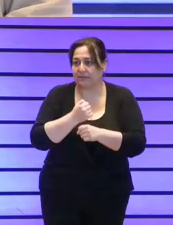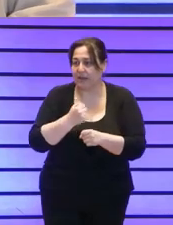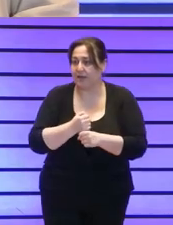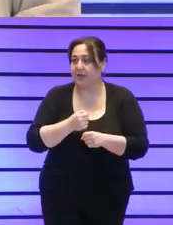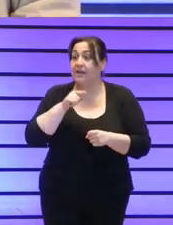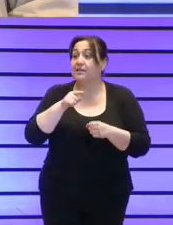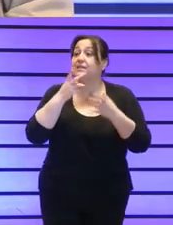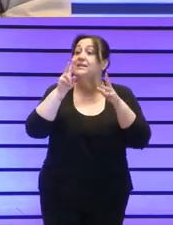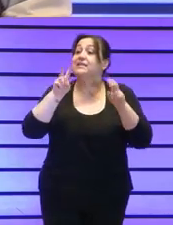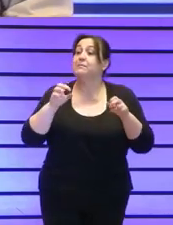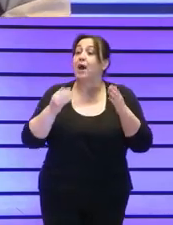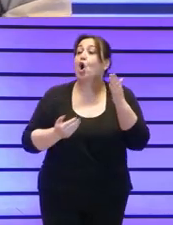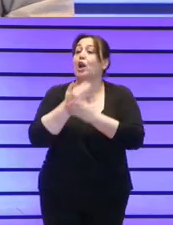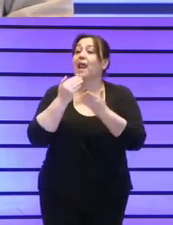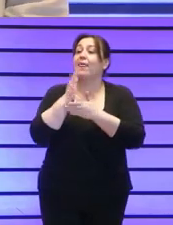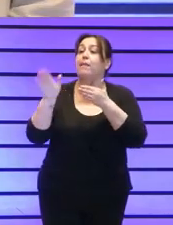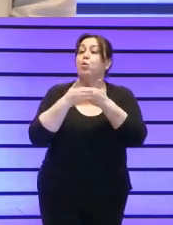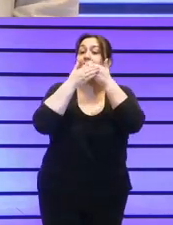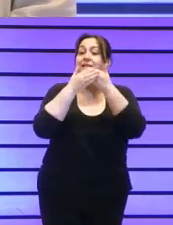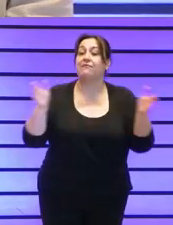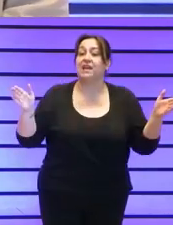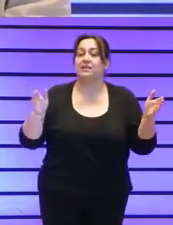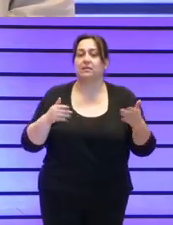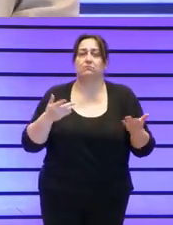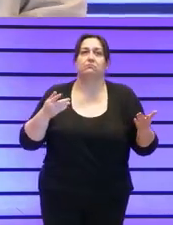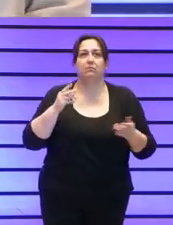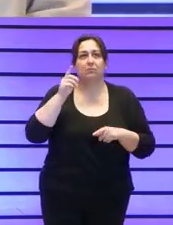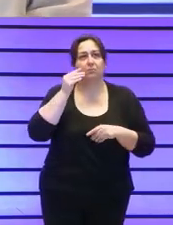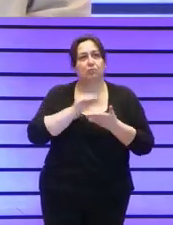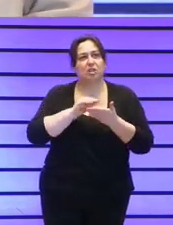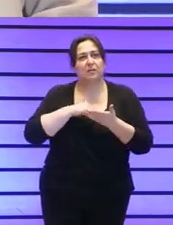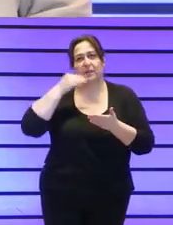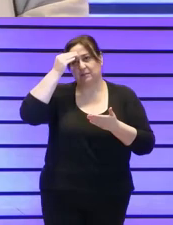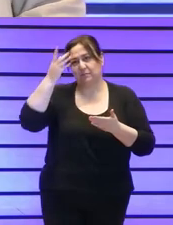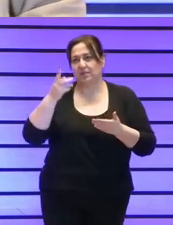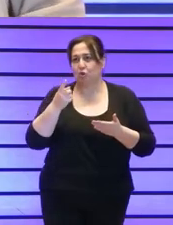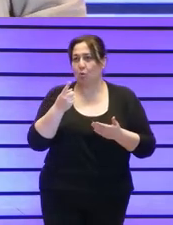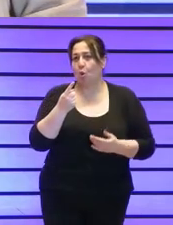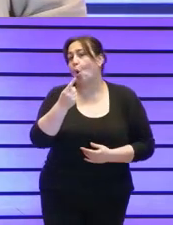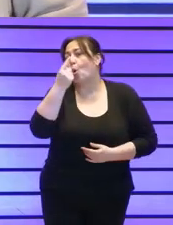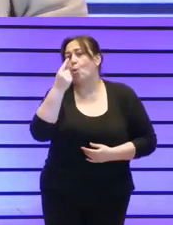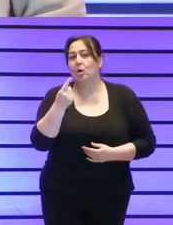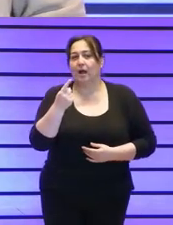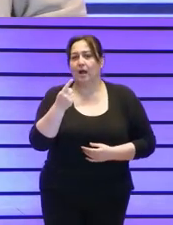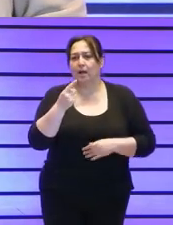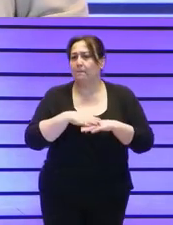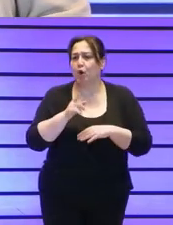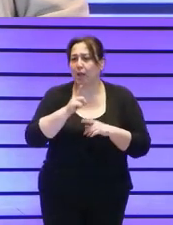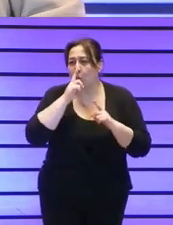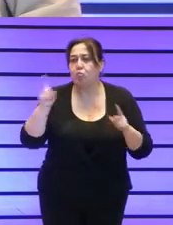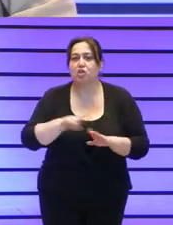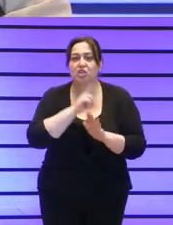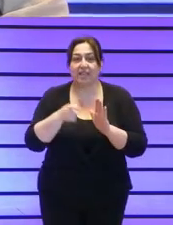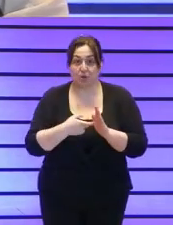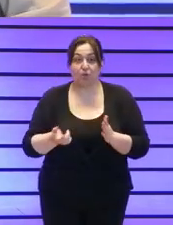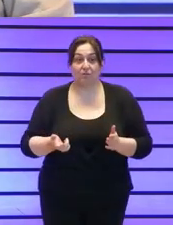de puertas abiertas, yo a veces pienso, ¿por qué una jornada de puertas abiertas y no 365 jornadas de puertas